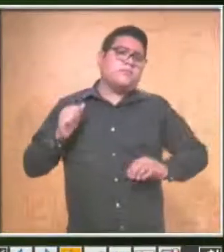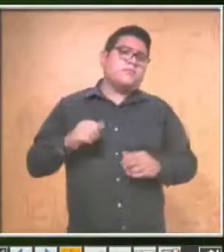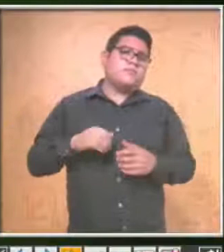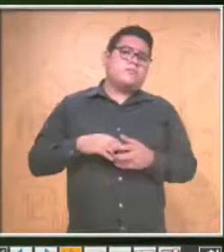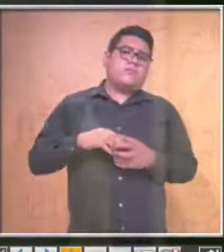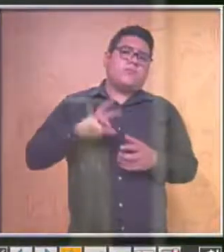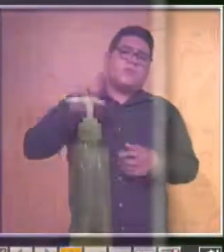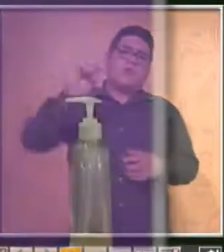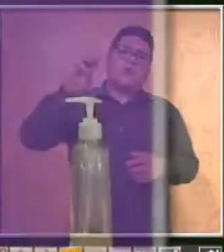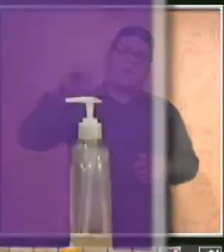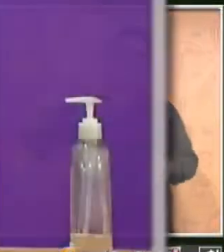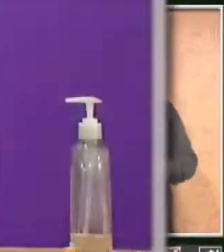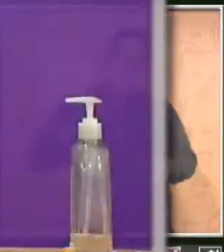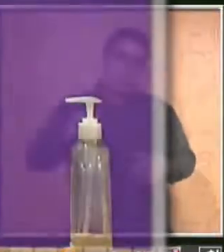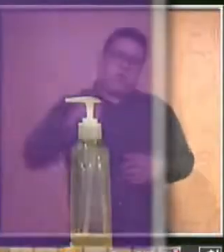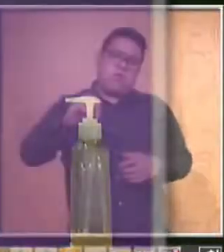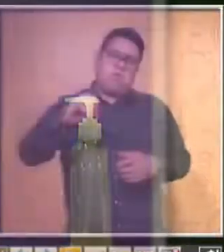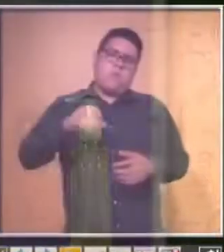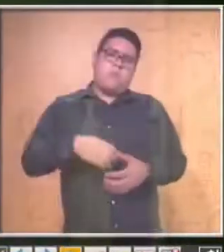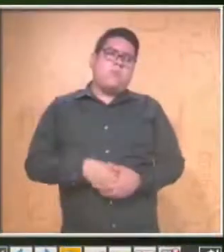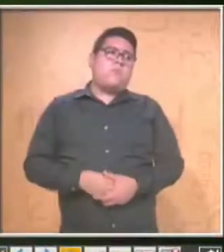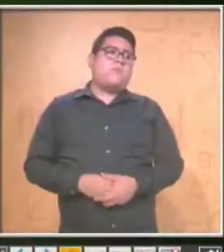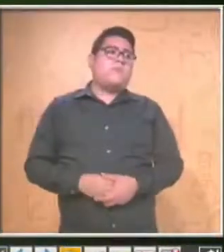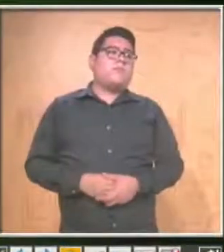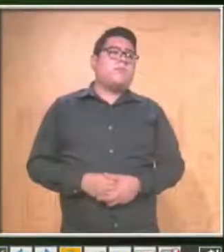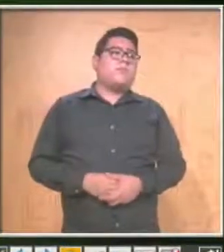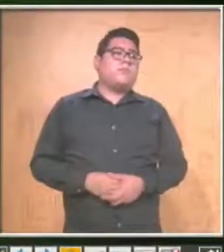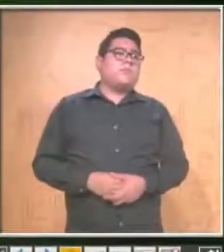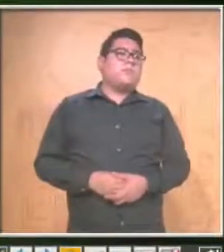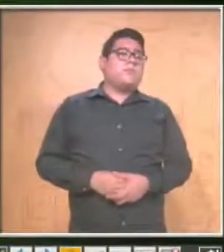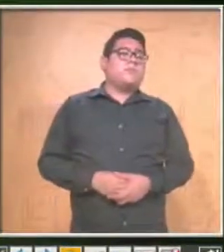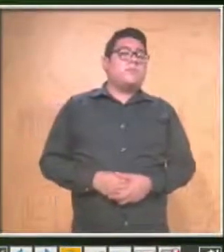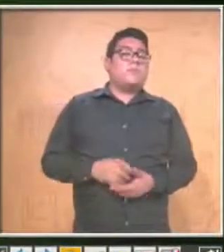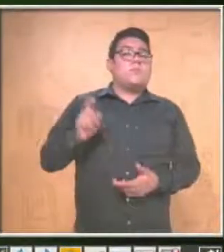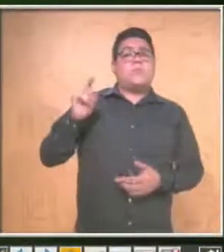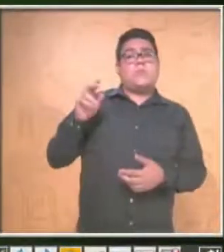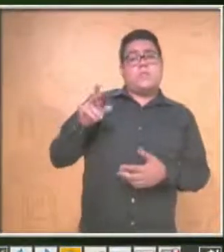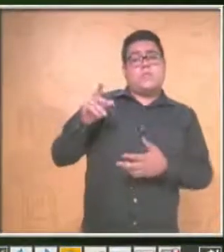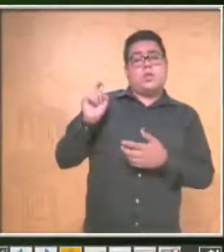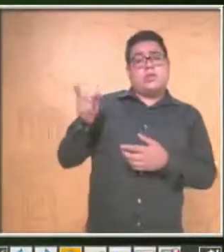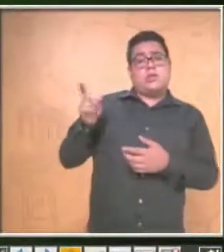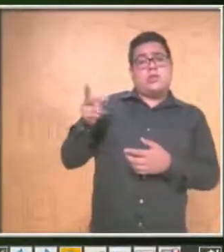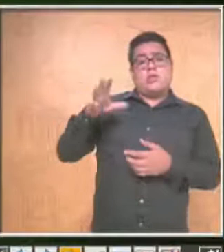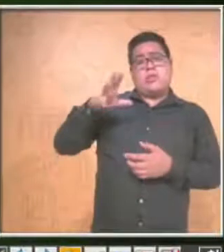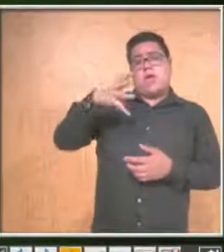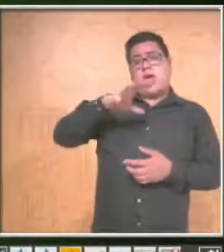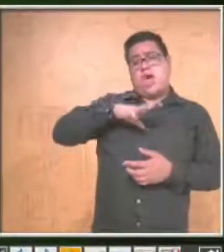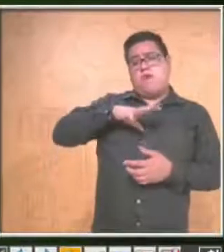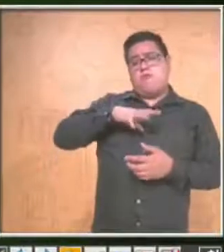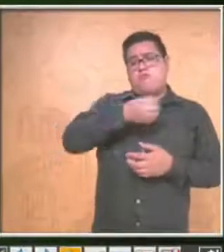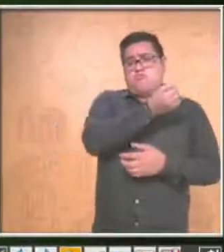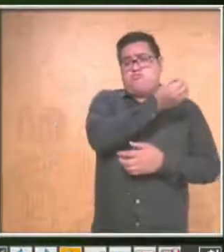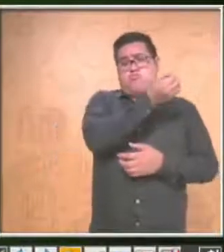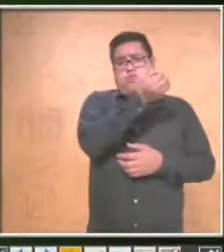que prevalece en la época, y hay que decir de ellos también que tenían una gran